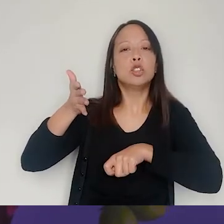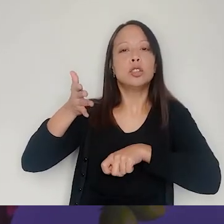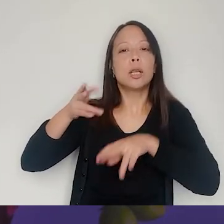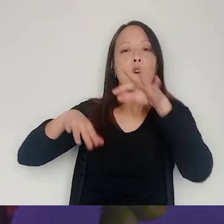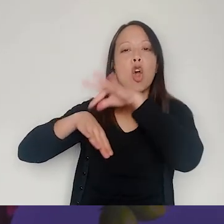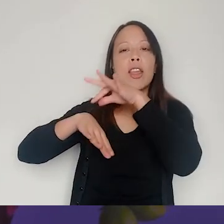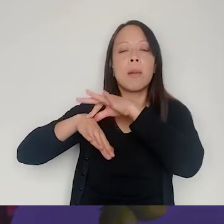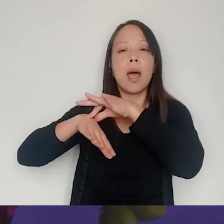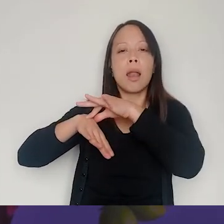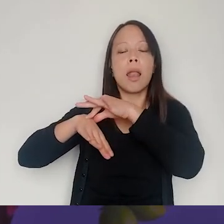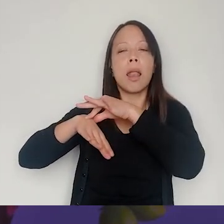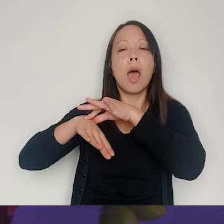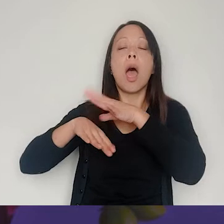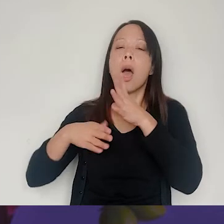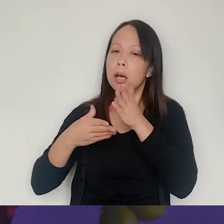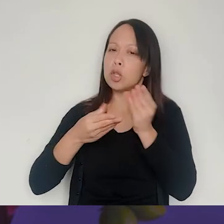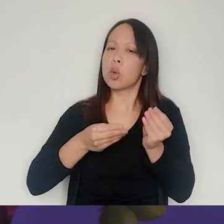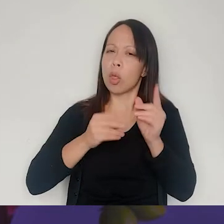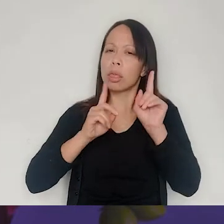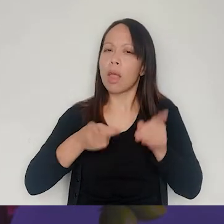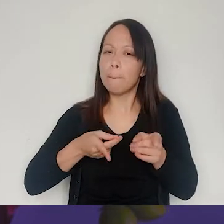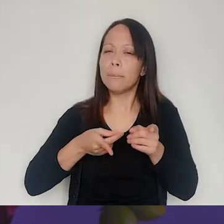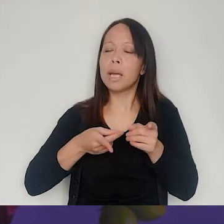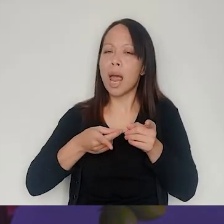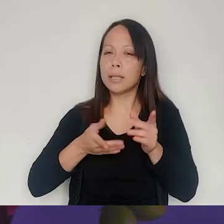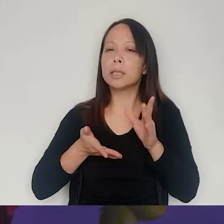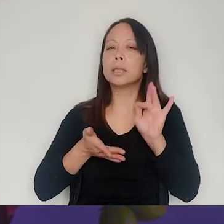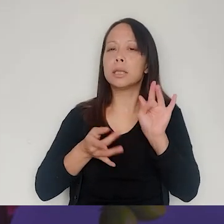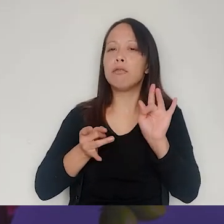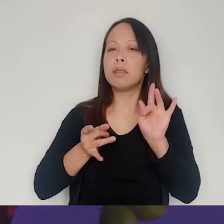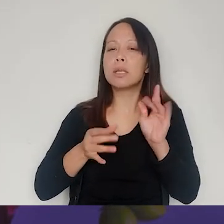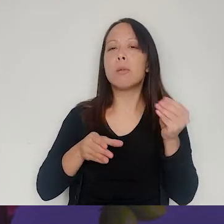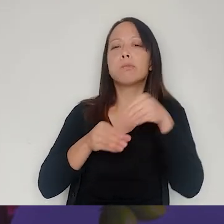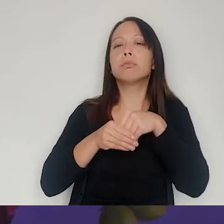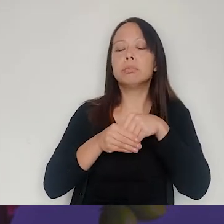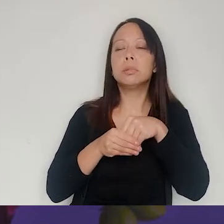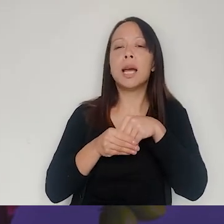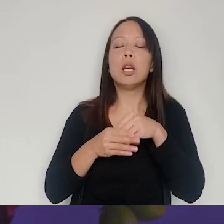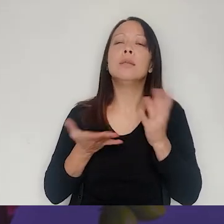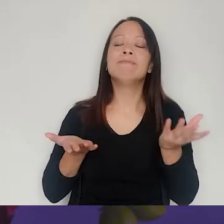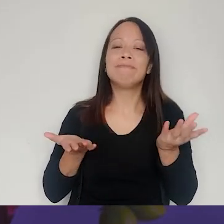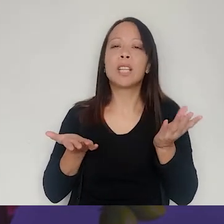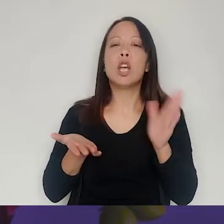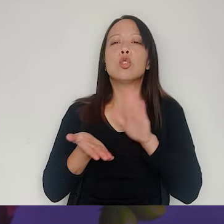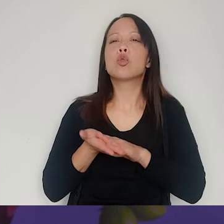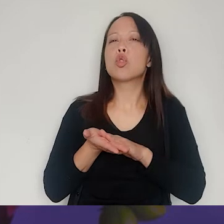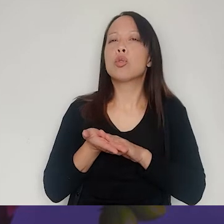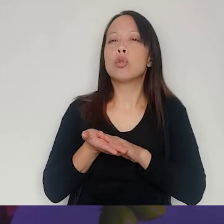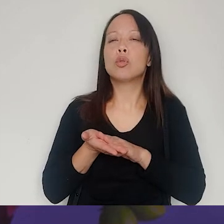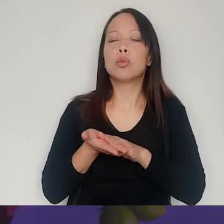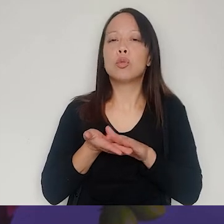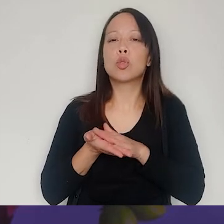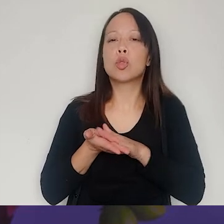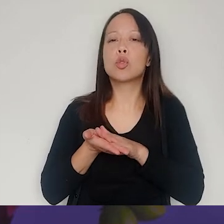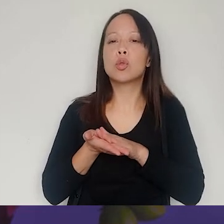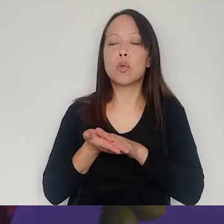también nos apoya, ¿no?, en aquellos casos que son susceptibles de participar en este programa. Digamos que sobre todo, bueno, pues ya sabéis, como las asociaciones de pacientes